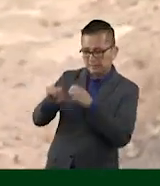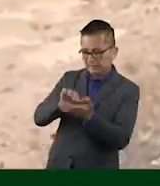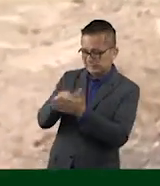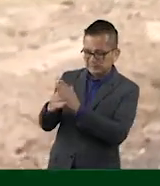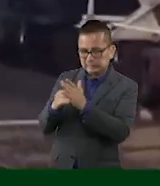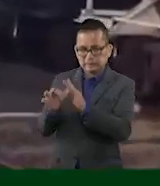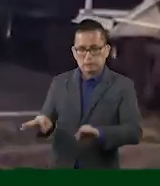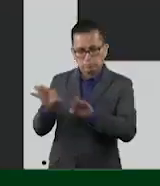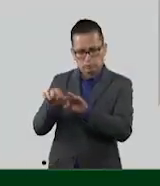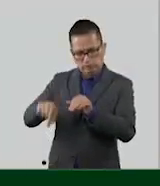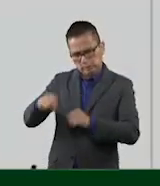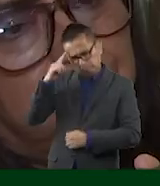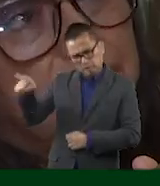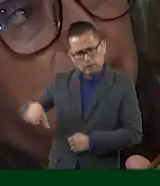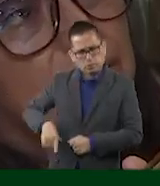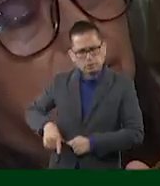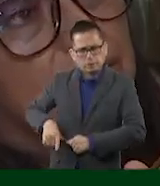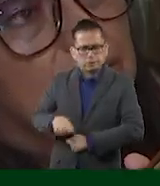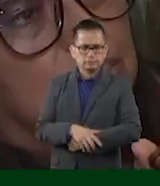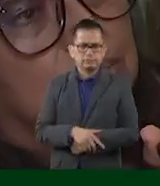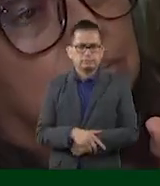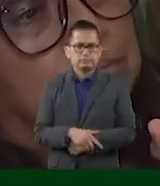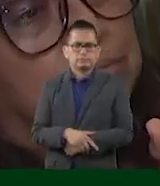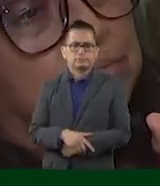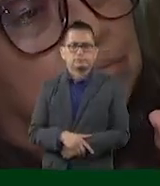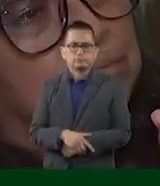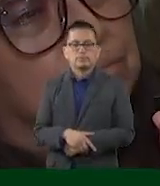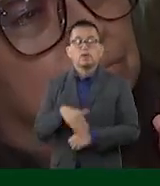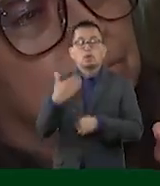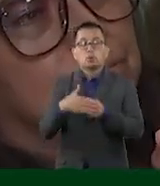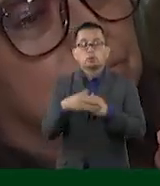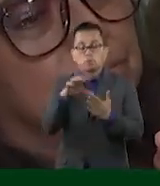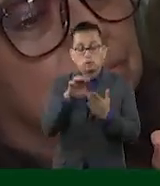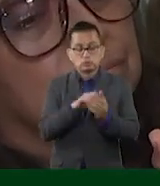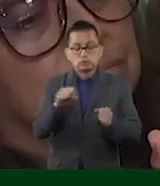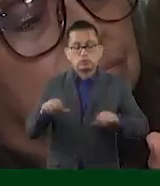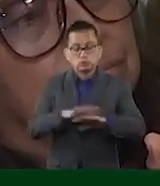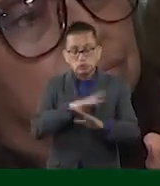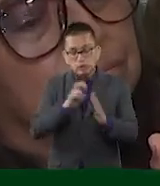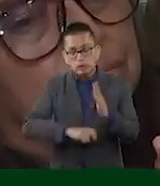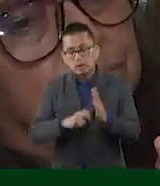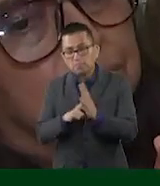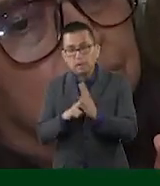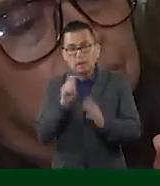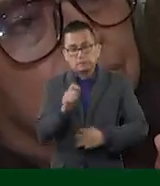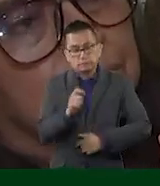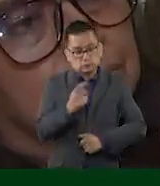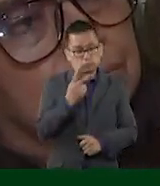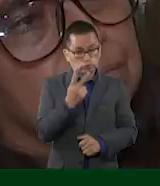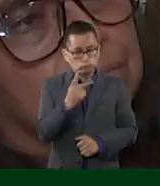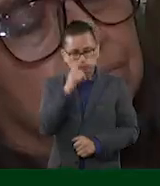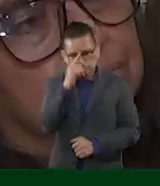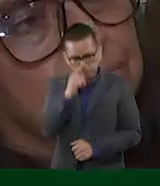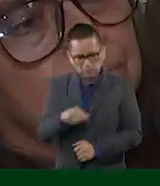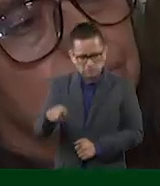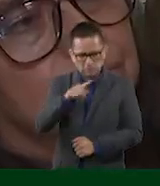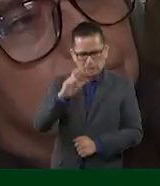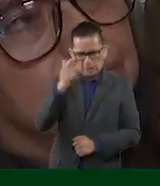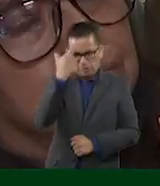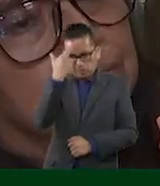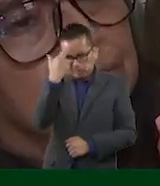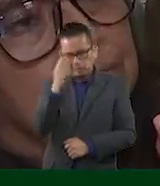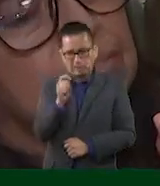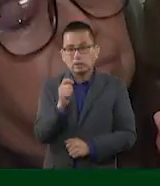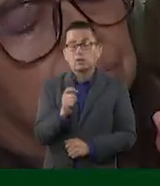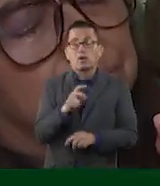Estado. Las reformas que siguen son dos, recuérdenlo ustedes,